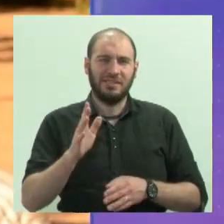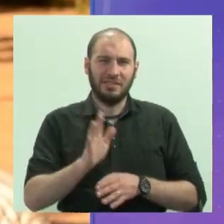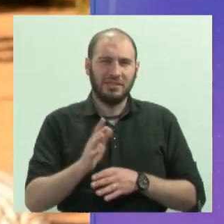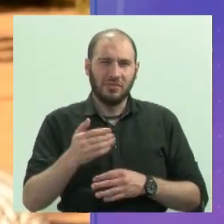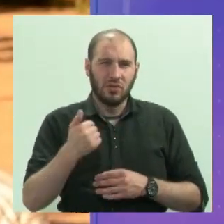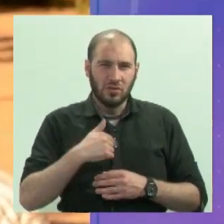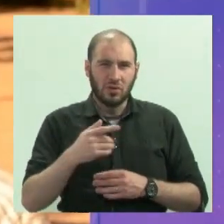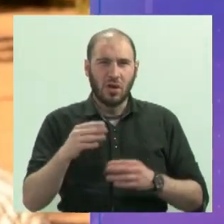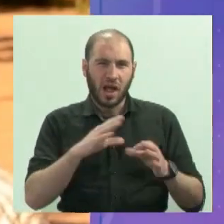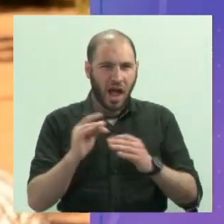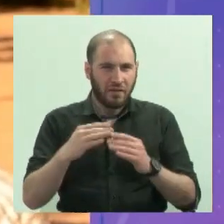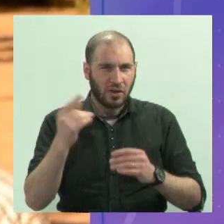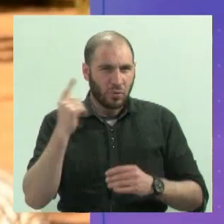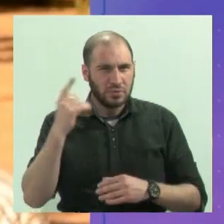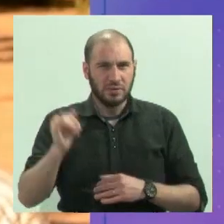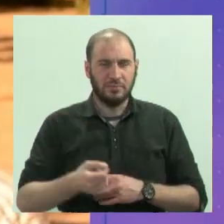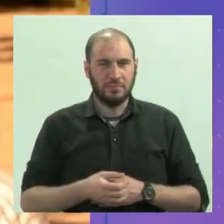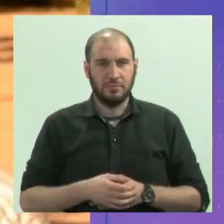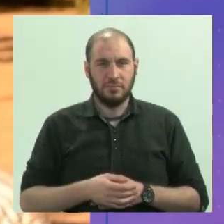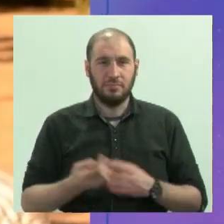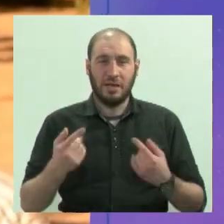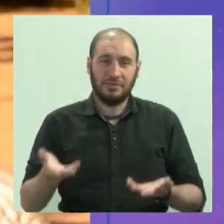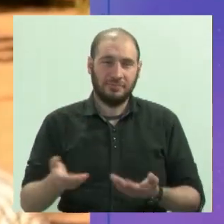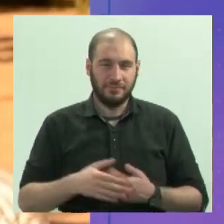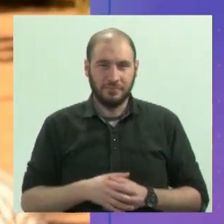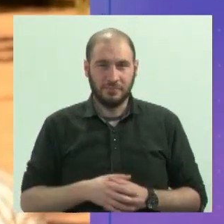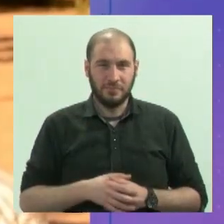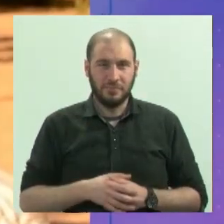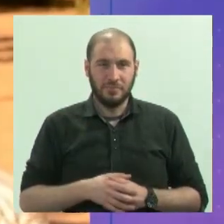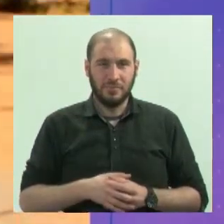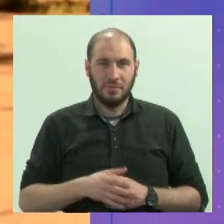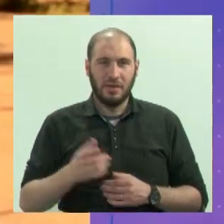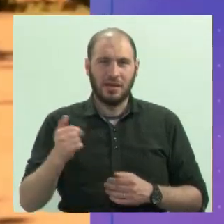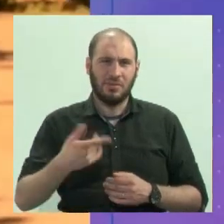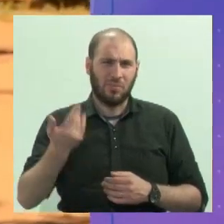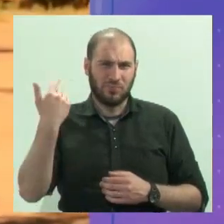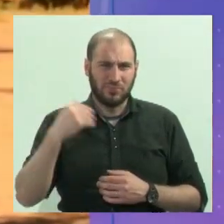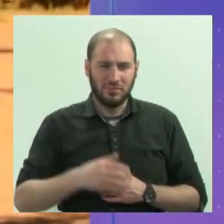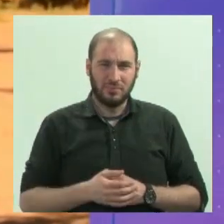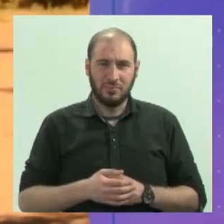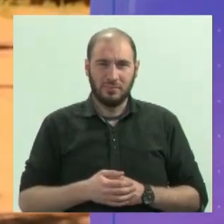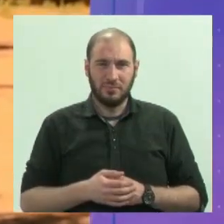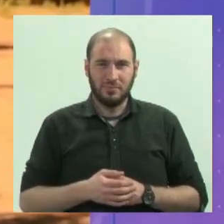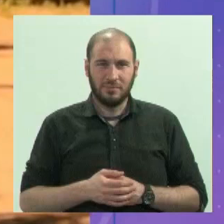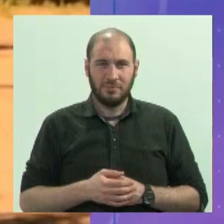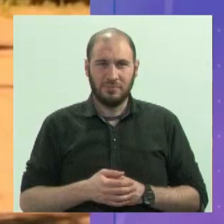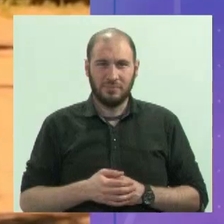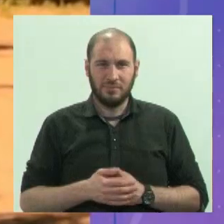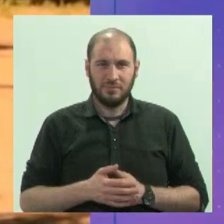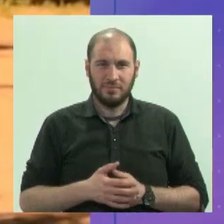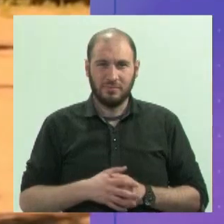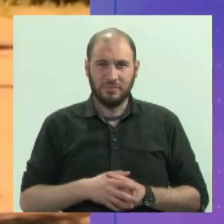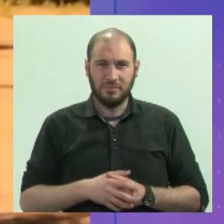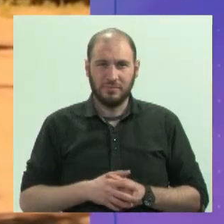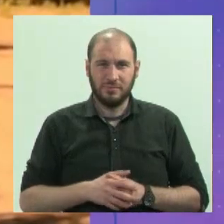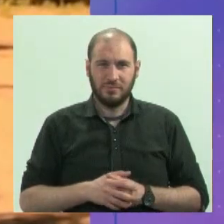sentido conversación. Pero eso es más de 100 años, el abuelo de mi señora. Ese